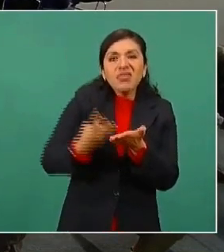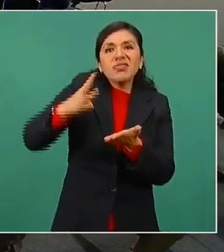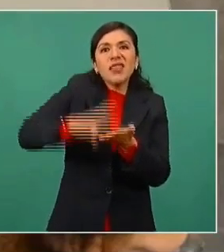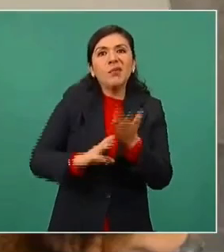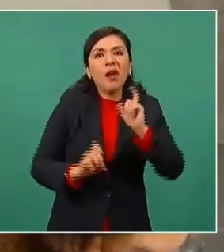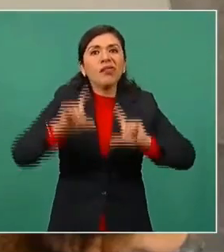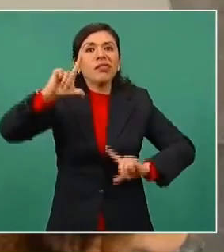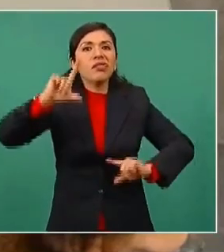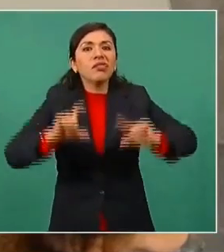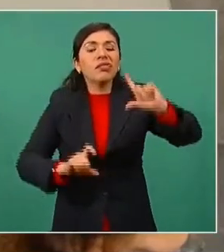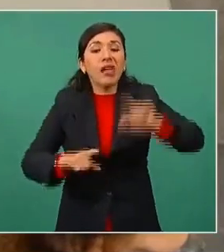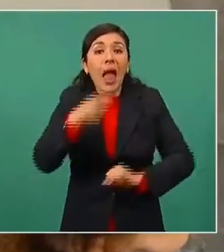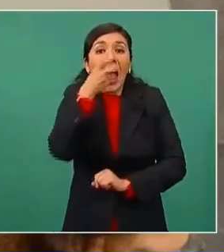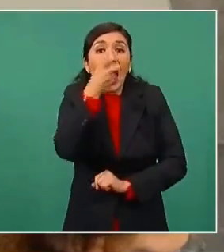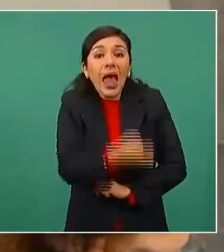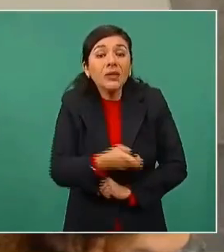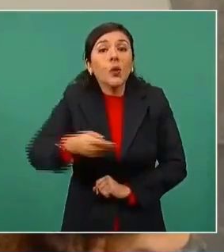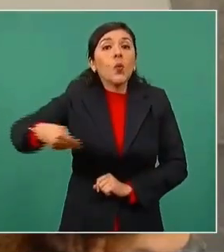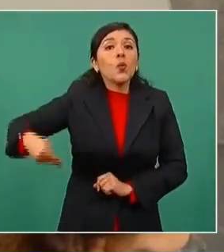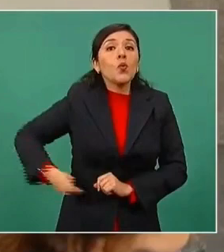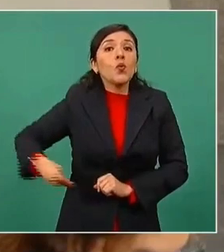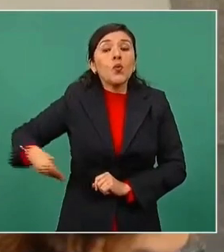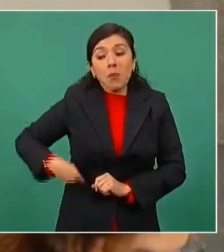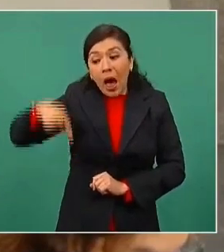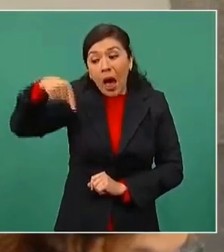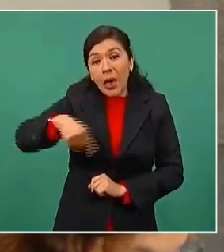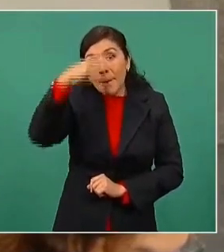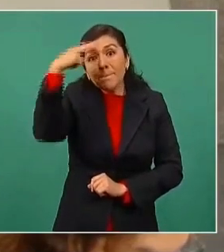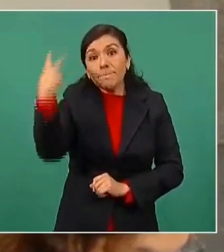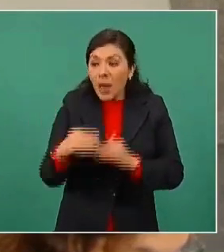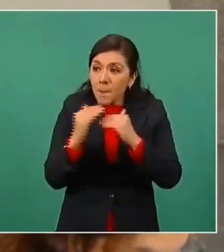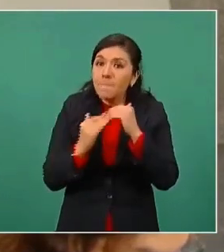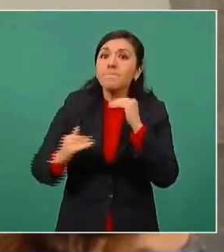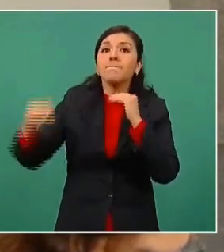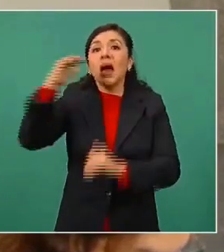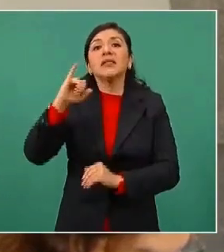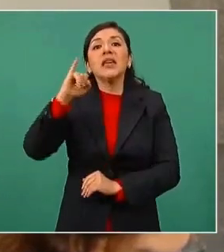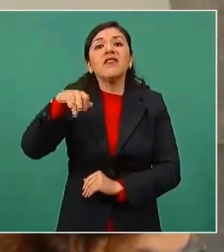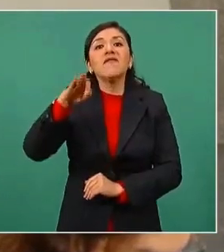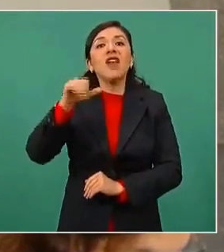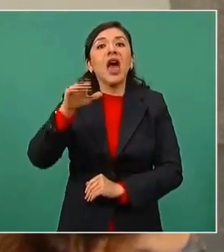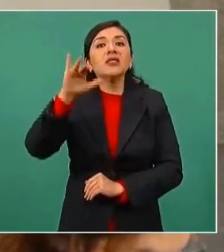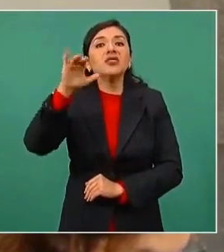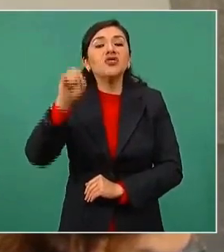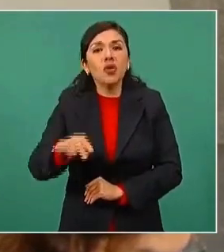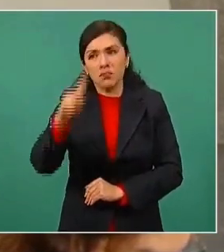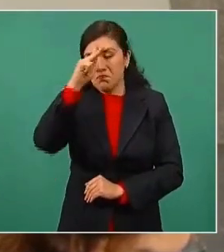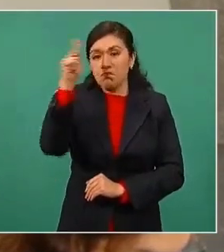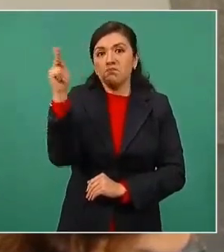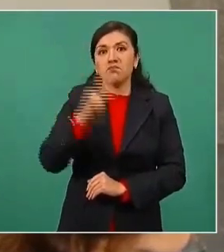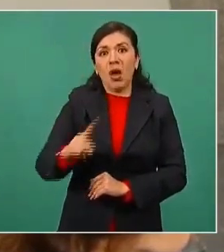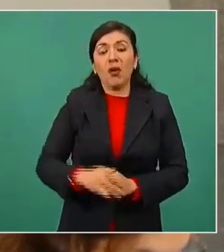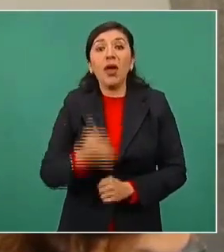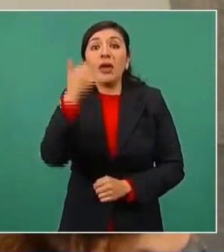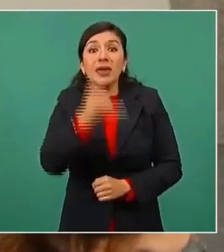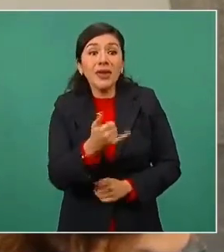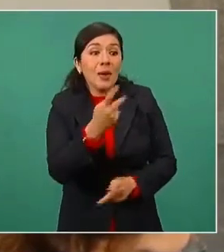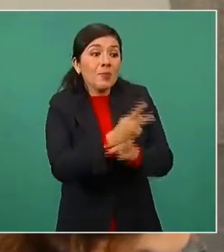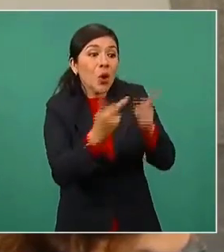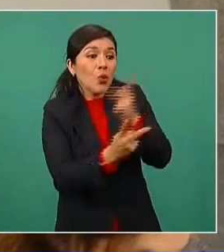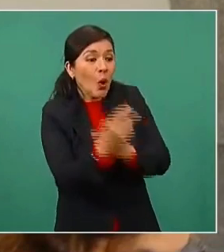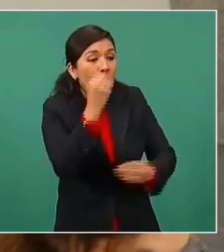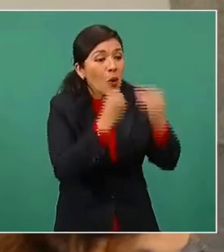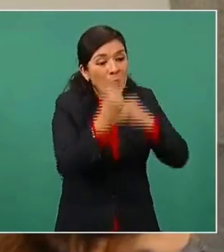estos empresarios están ocasionando que la inflación se eleve más de lo normal, pero sobre todo los productos de la